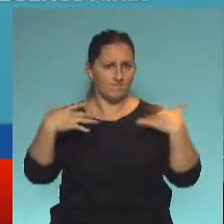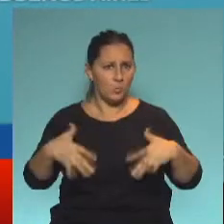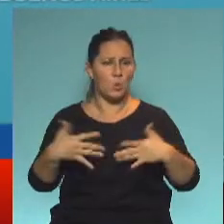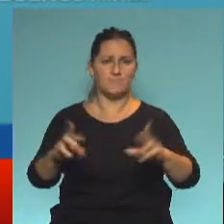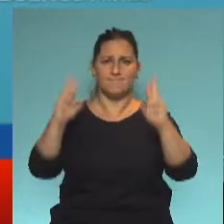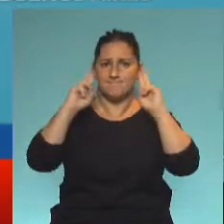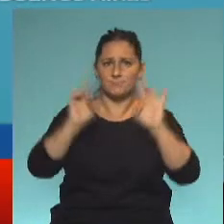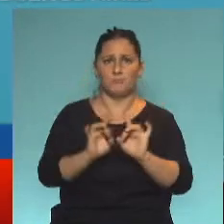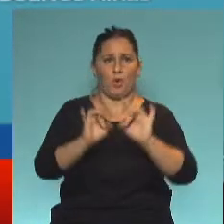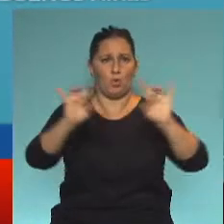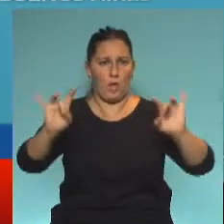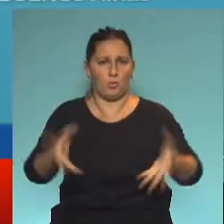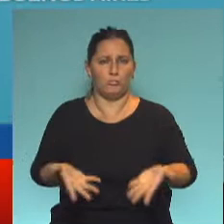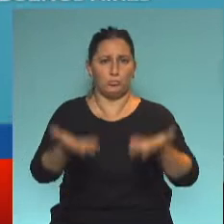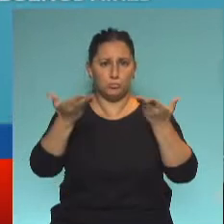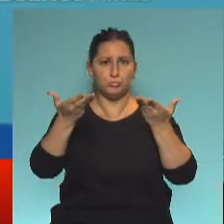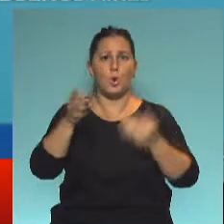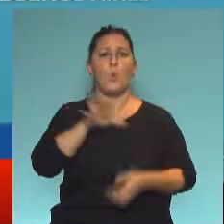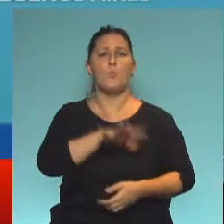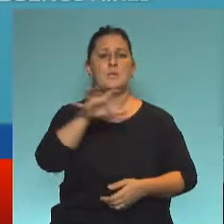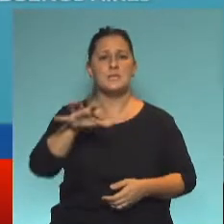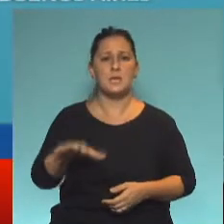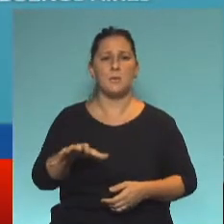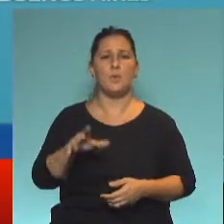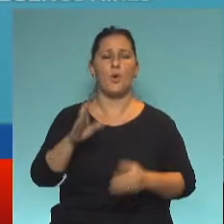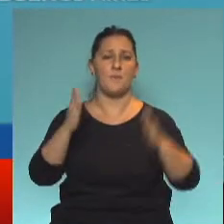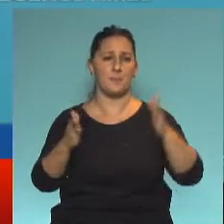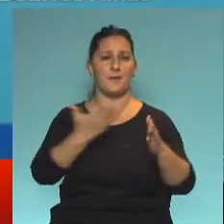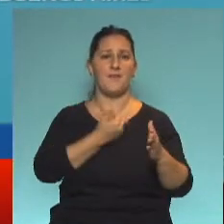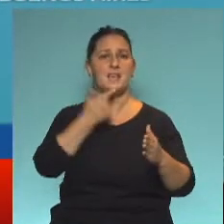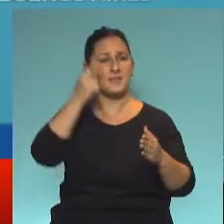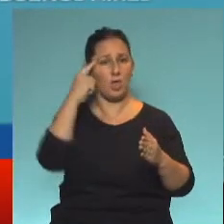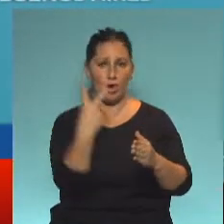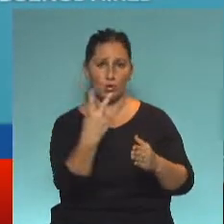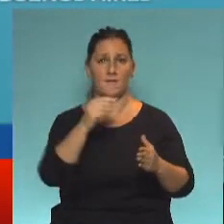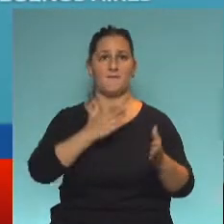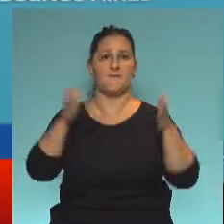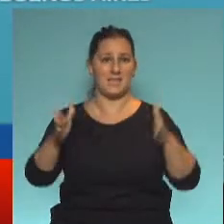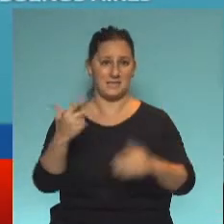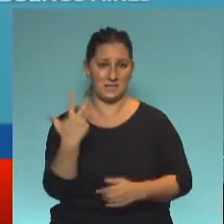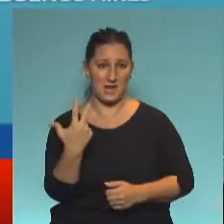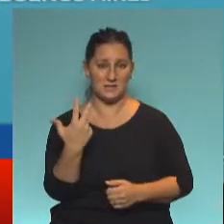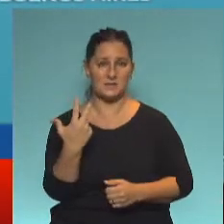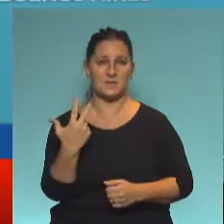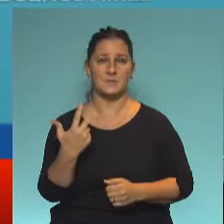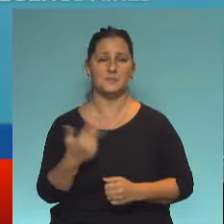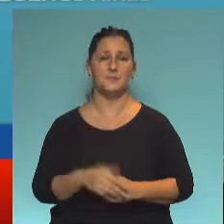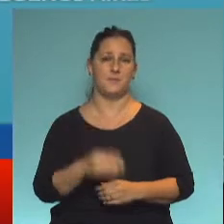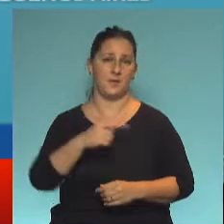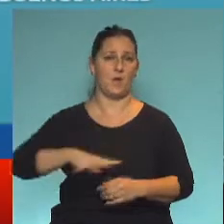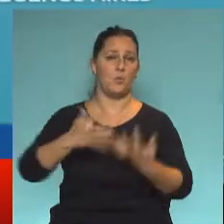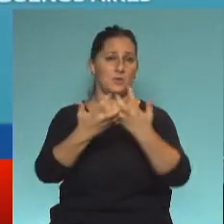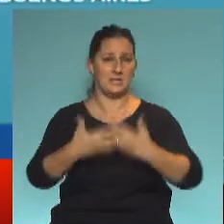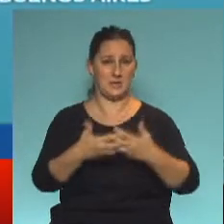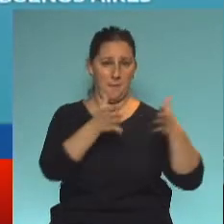alarma epidemiológica, que son los municipios en fase 2 y en fase 3 de nuestro